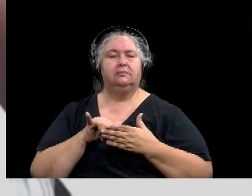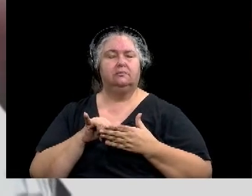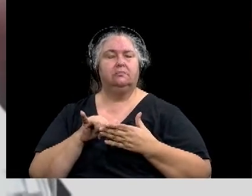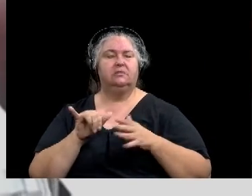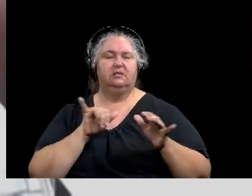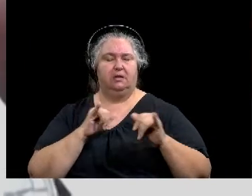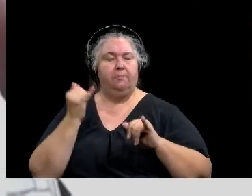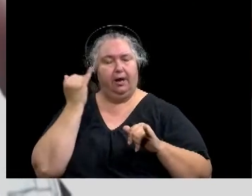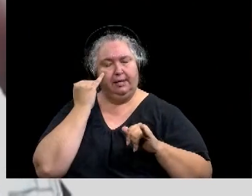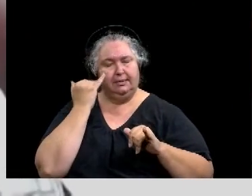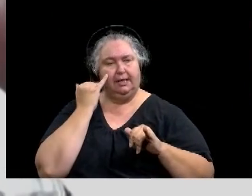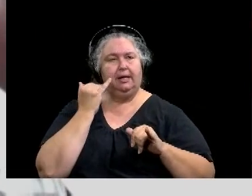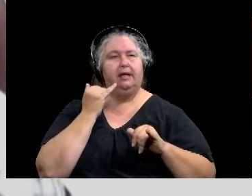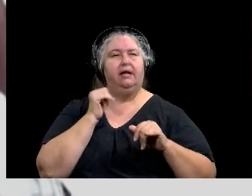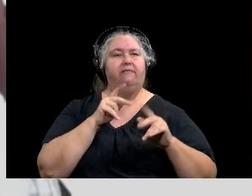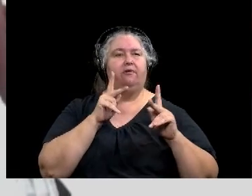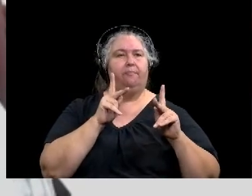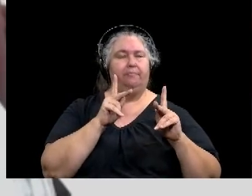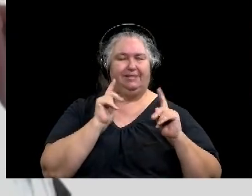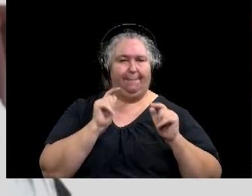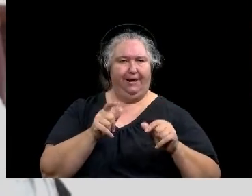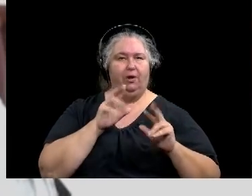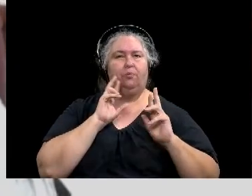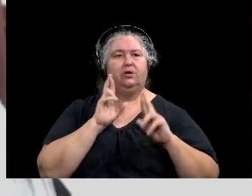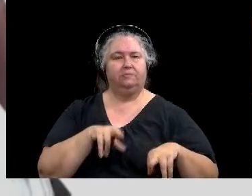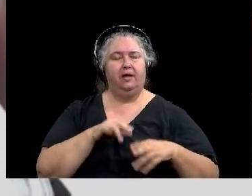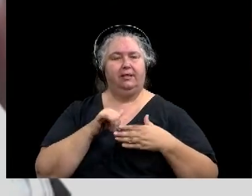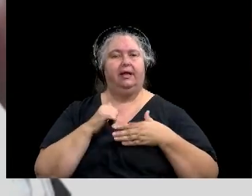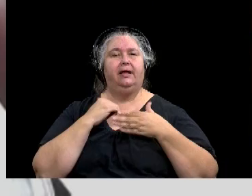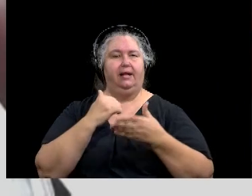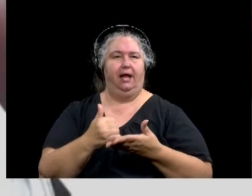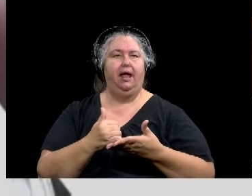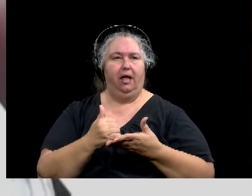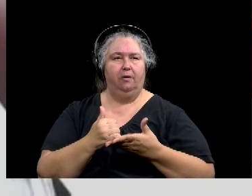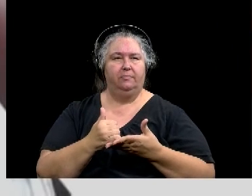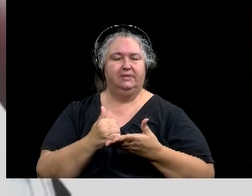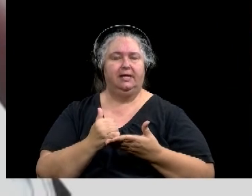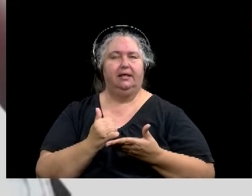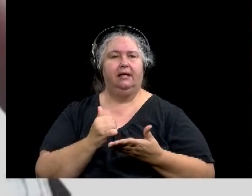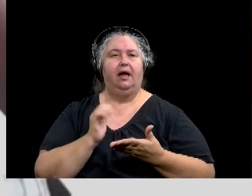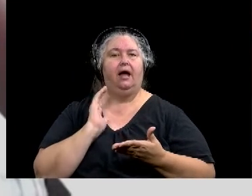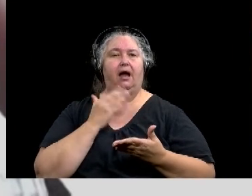a uno enfermero a alguien que da cuidado